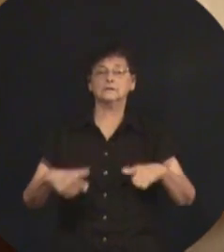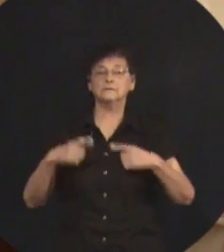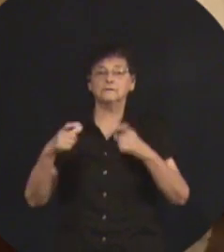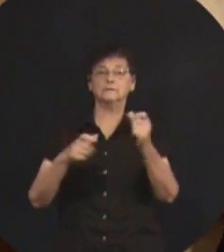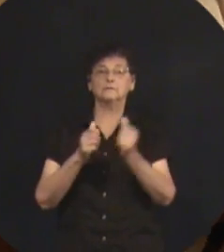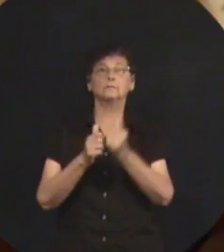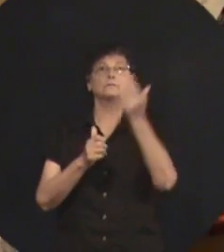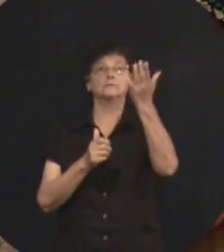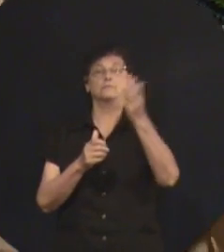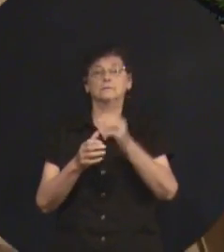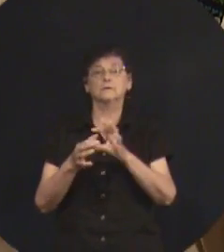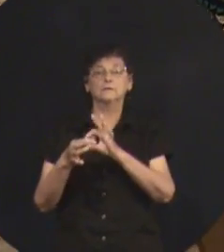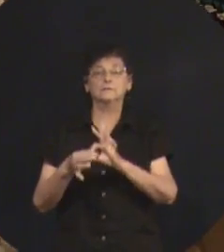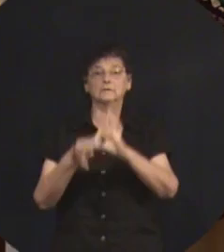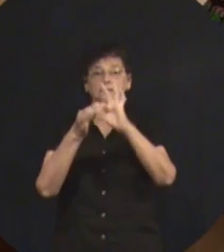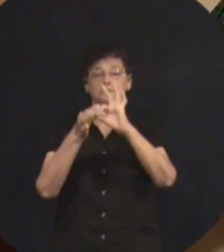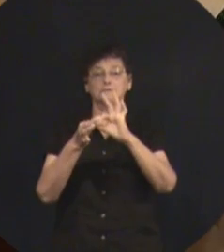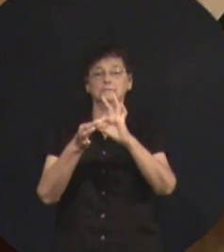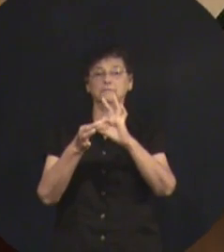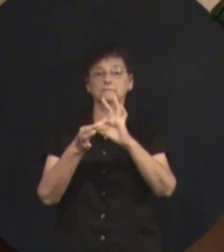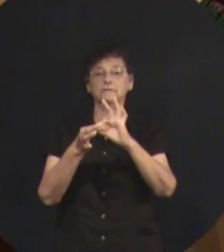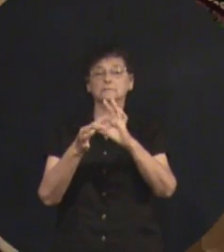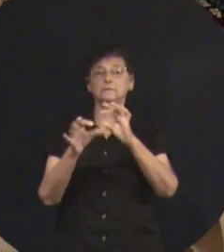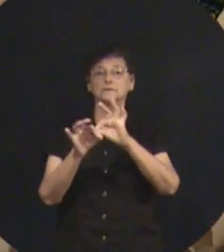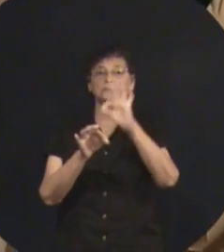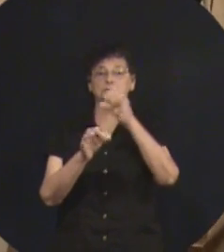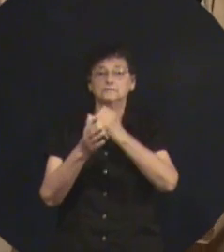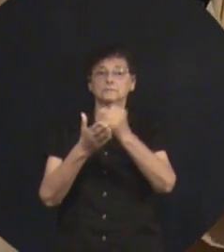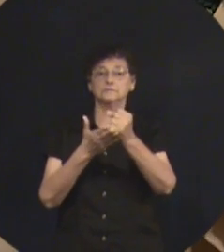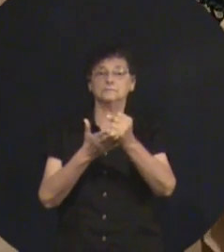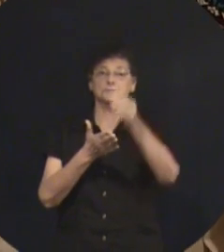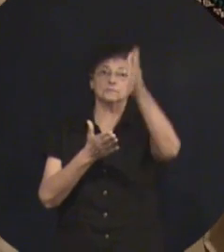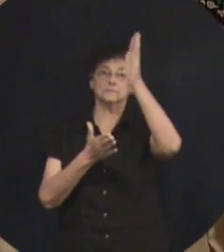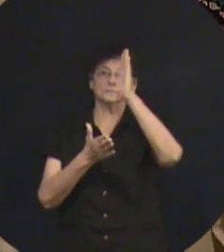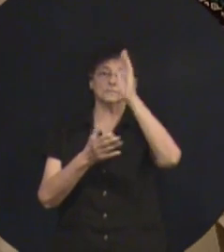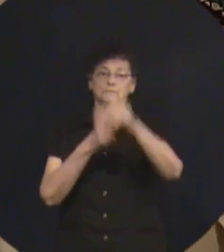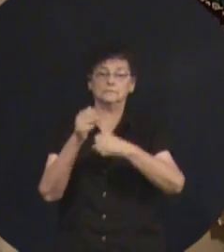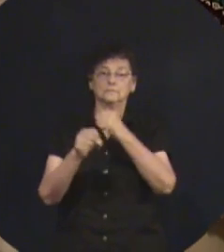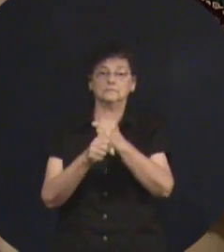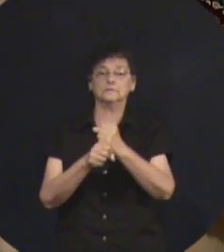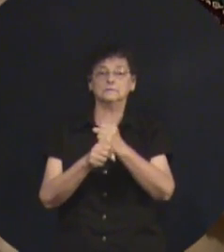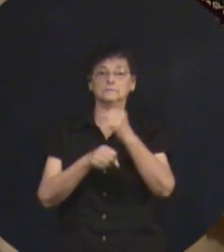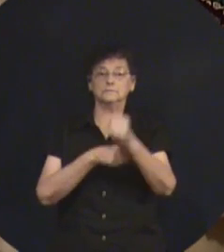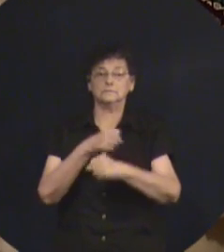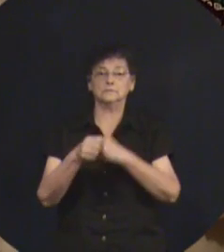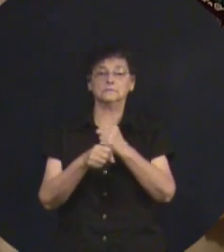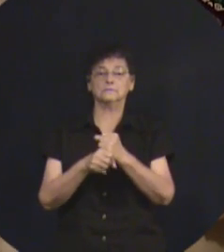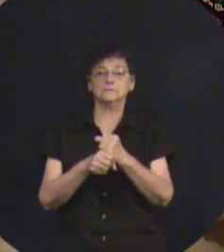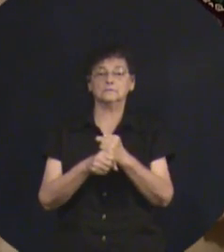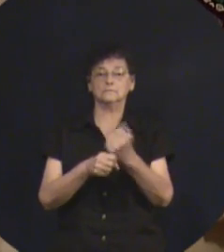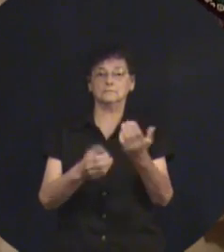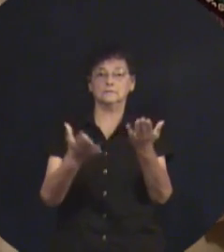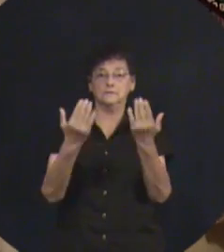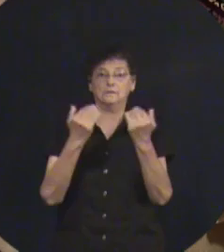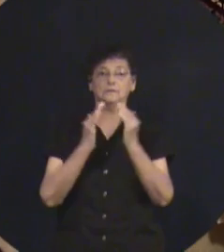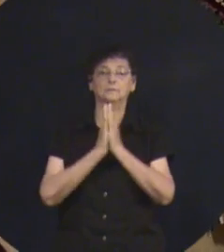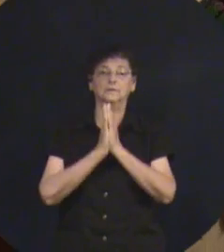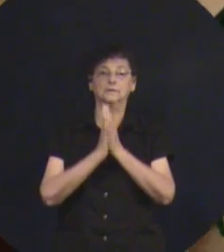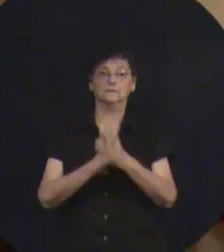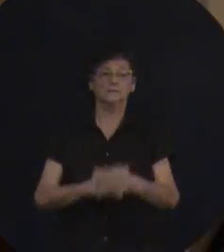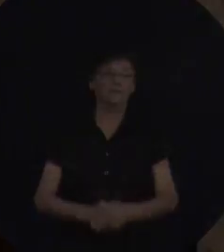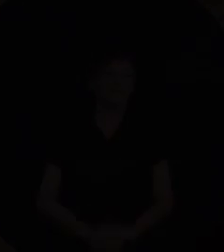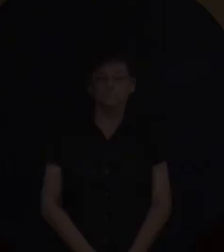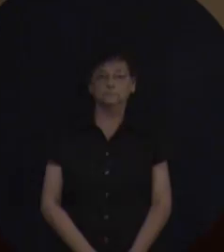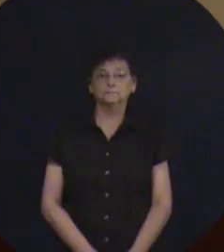vive y reina contigo en la unidad del Espíritu Santo y es Dios, por los siglos de los siglos.